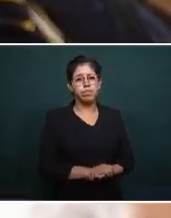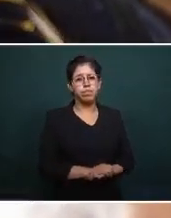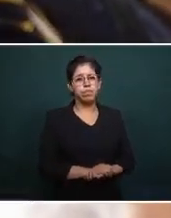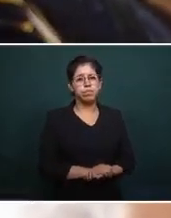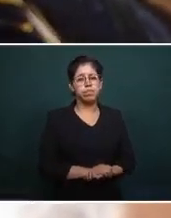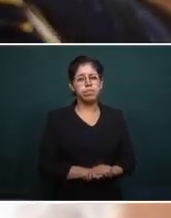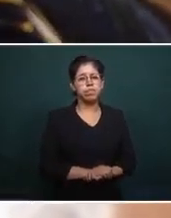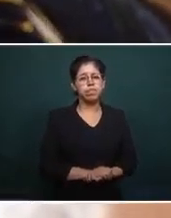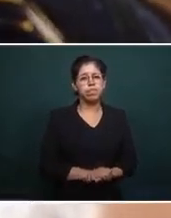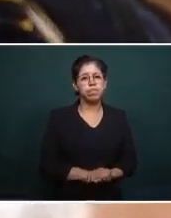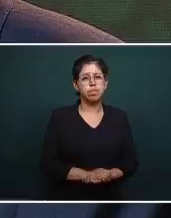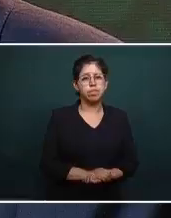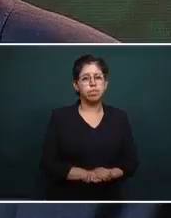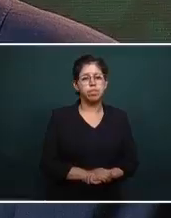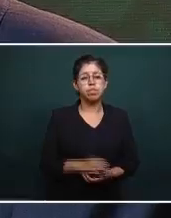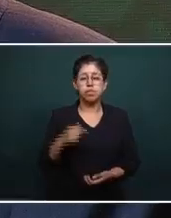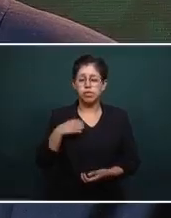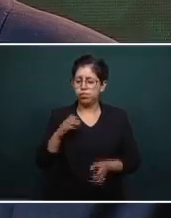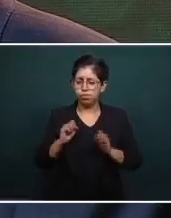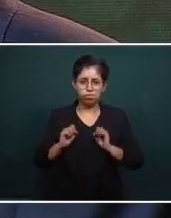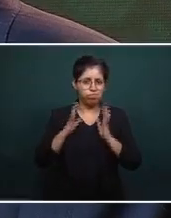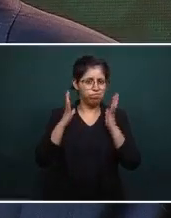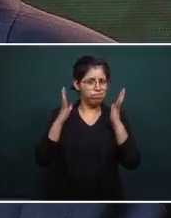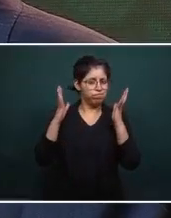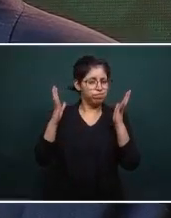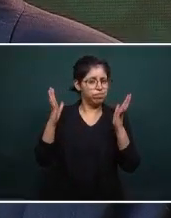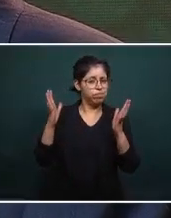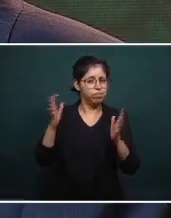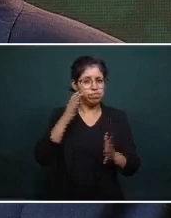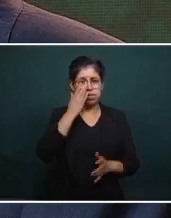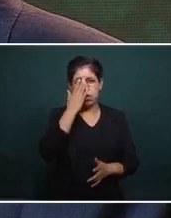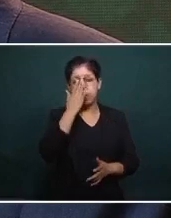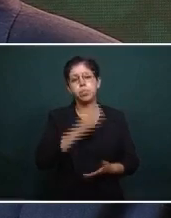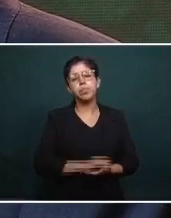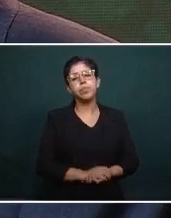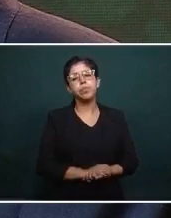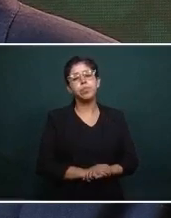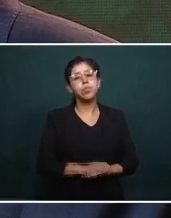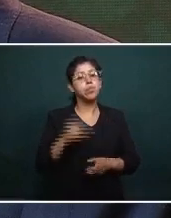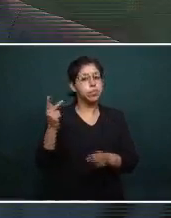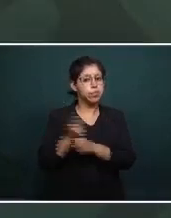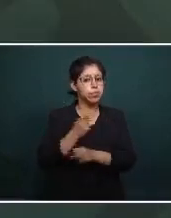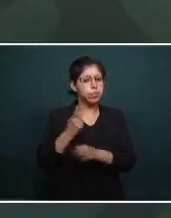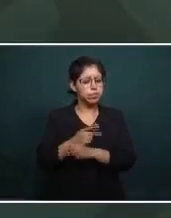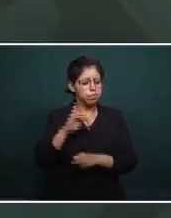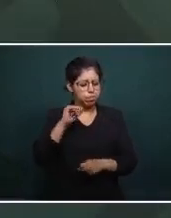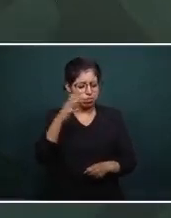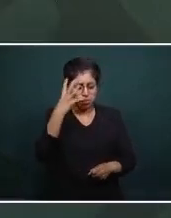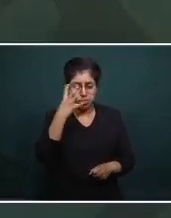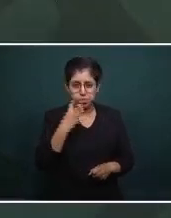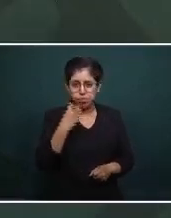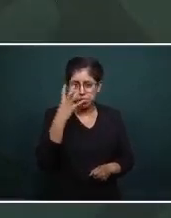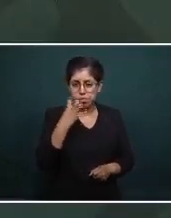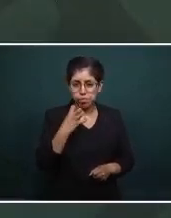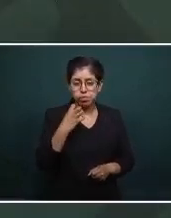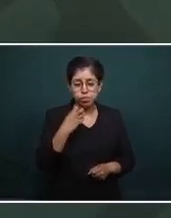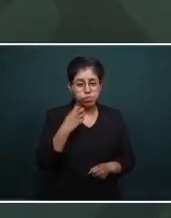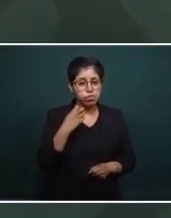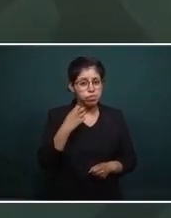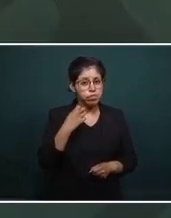porque es muy impactante lo que está sucediendo, lamentable y muy